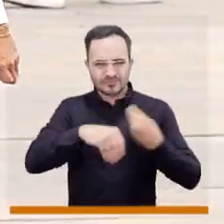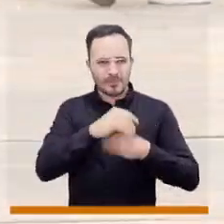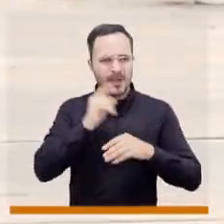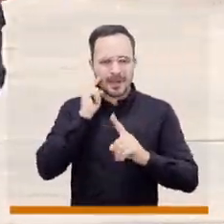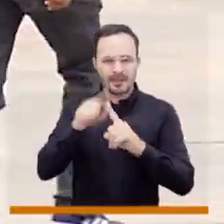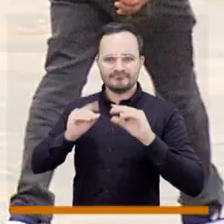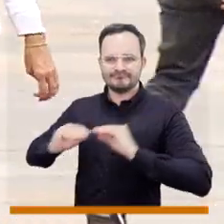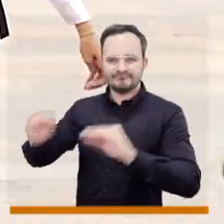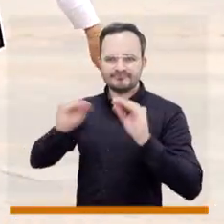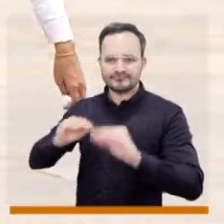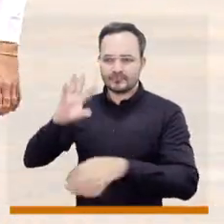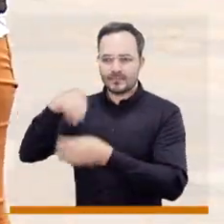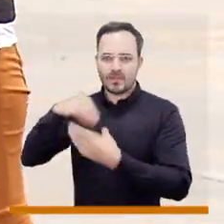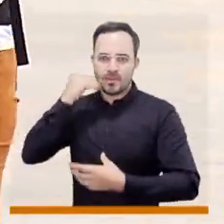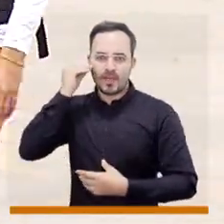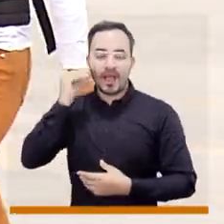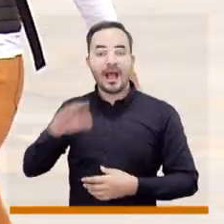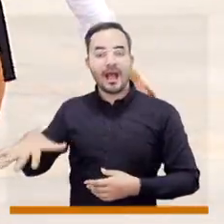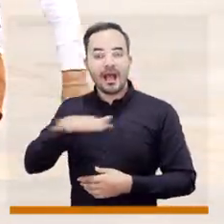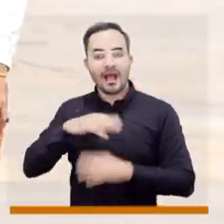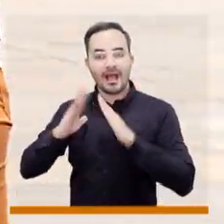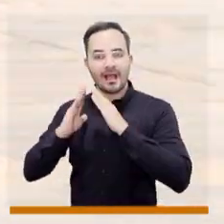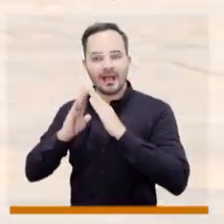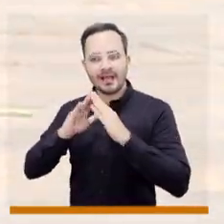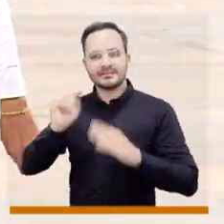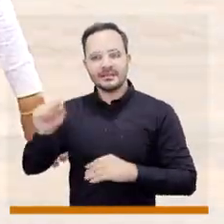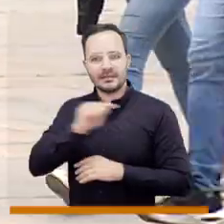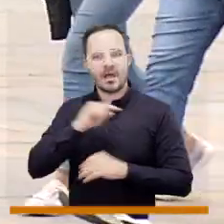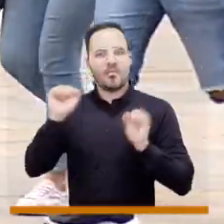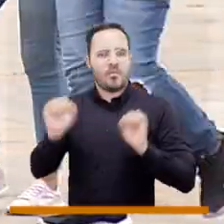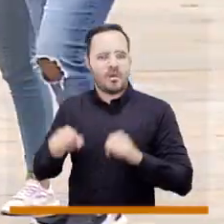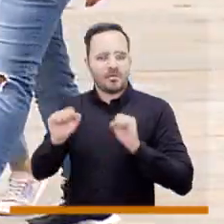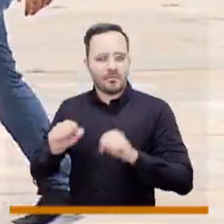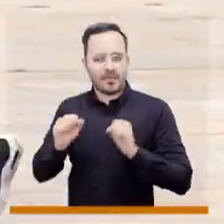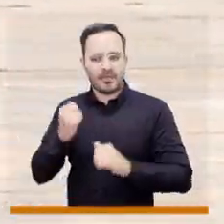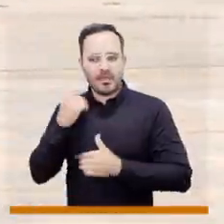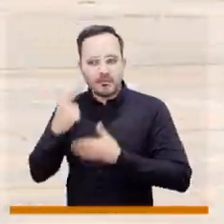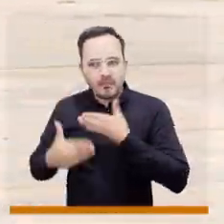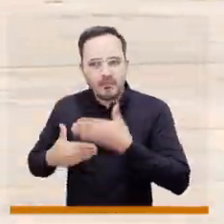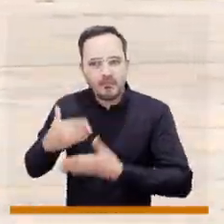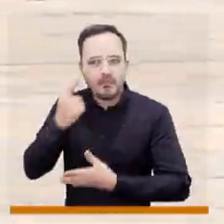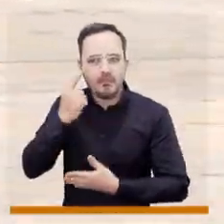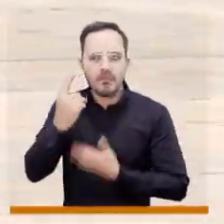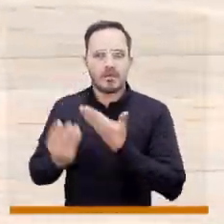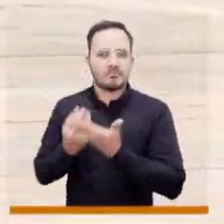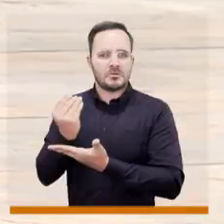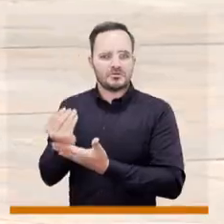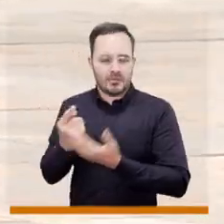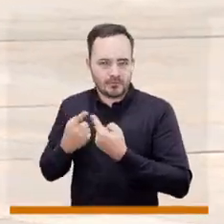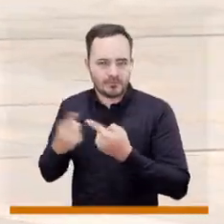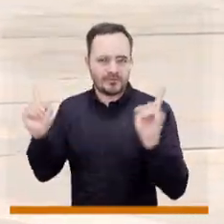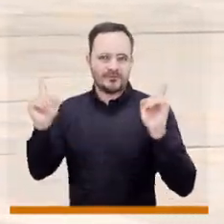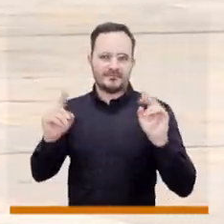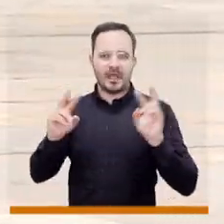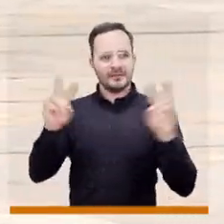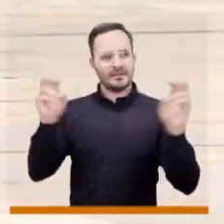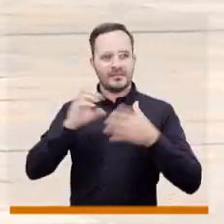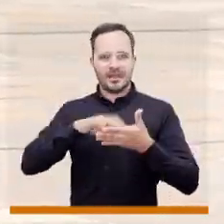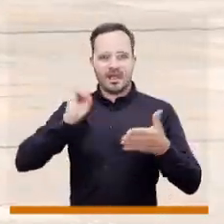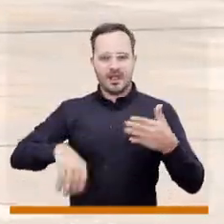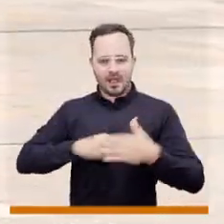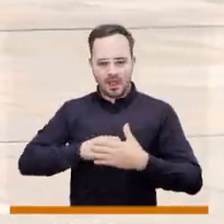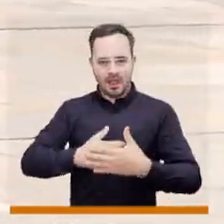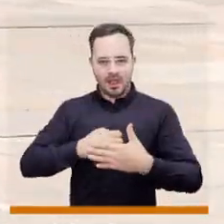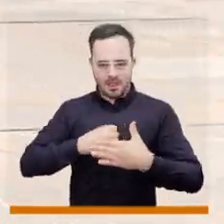más fuertes desde el interior de las familias para que podamos entonces tener otros resultados frente a este tema